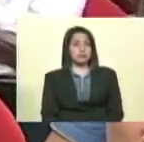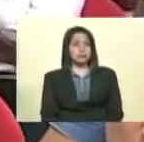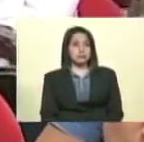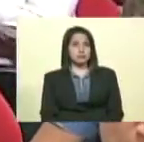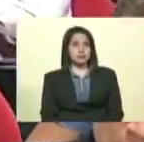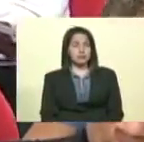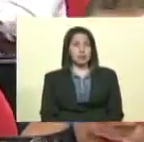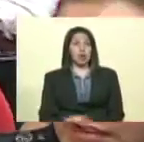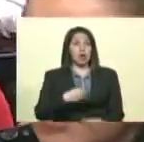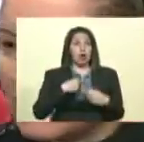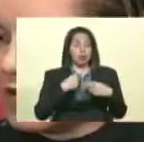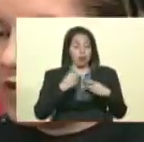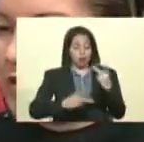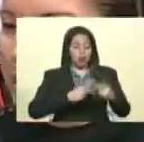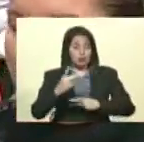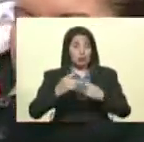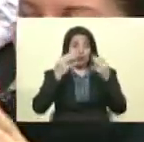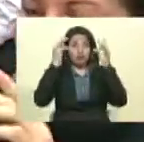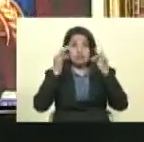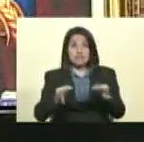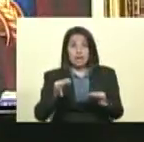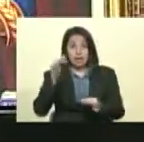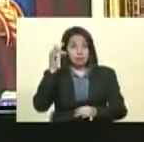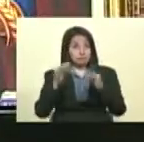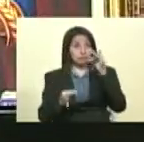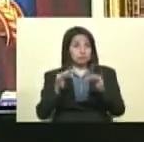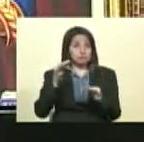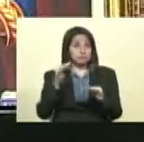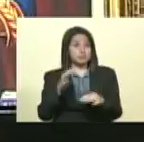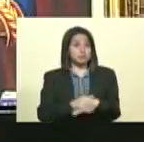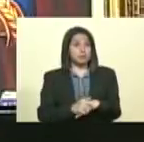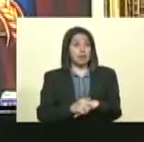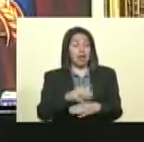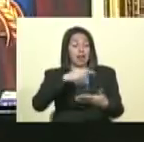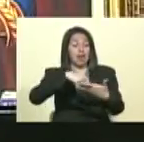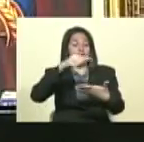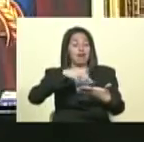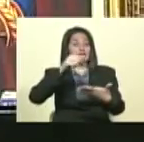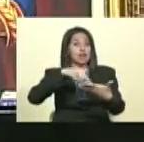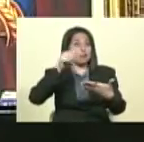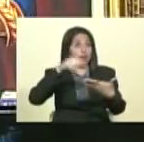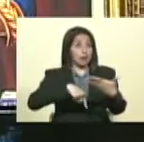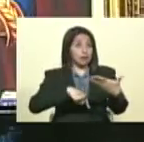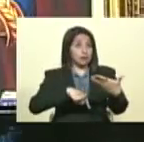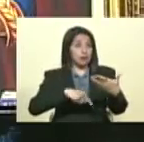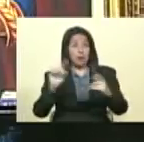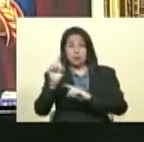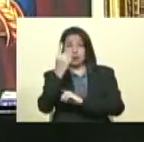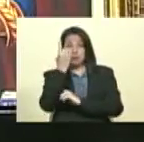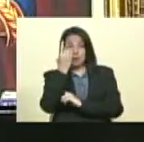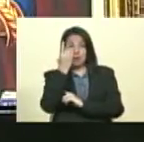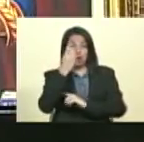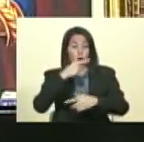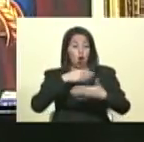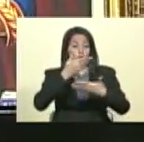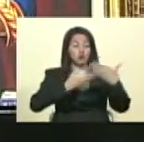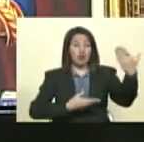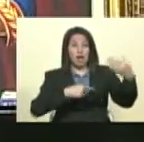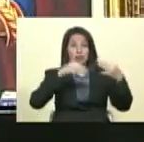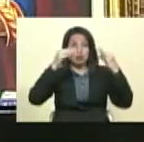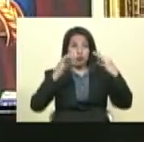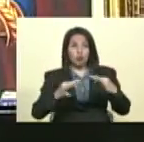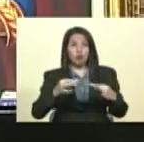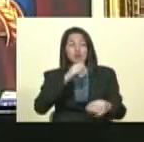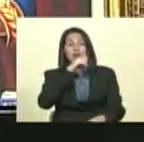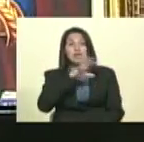Procedo oficialmente a firmar el primer contrato colectivo